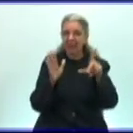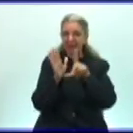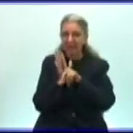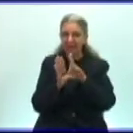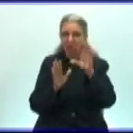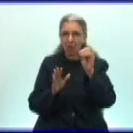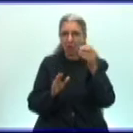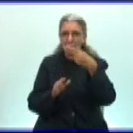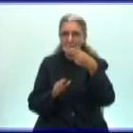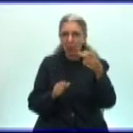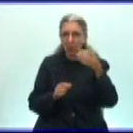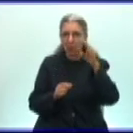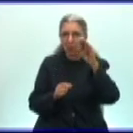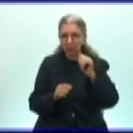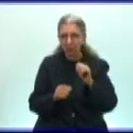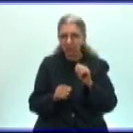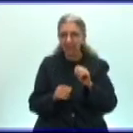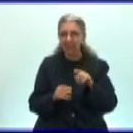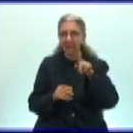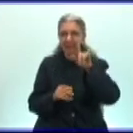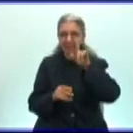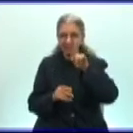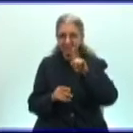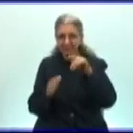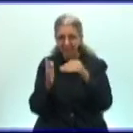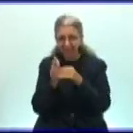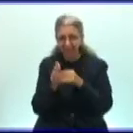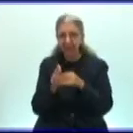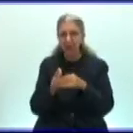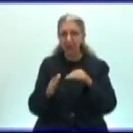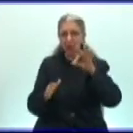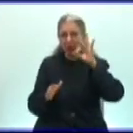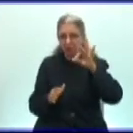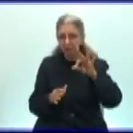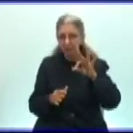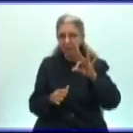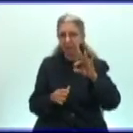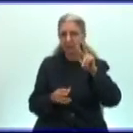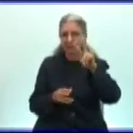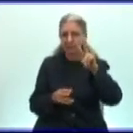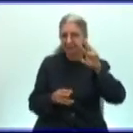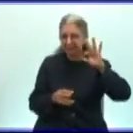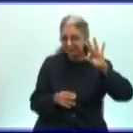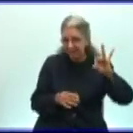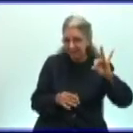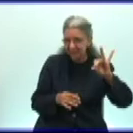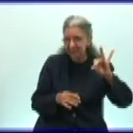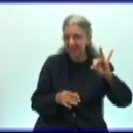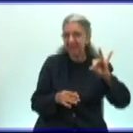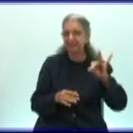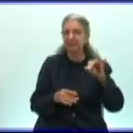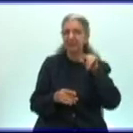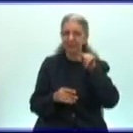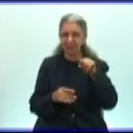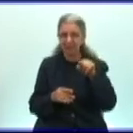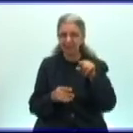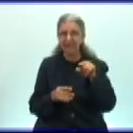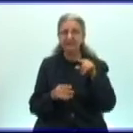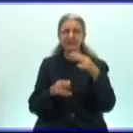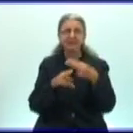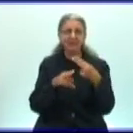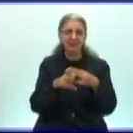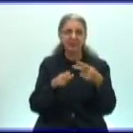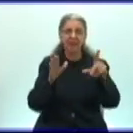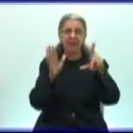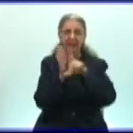año 1827, al cual se denominó ley de Ohm, sintetizada en esta ecuación. Intensidad